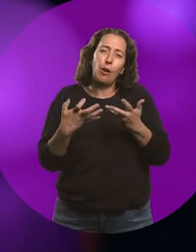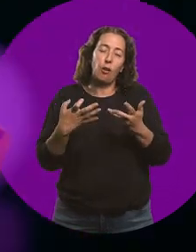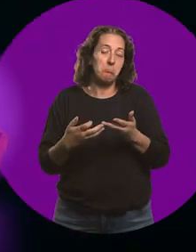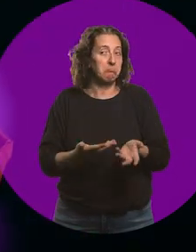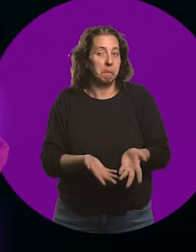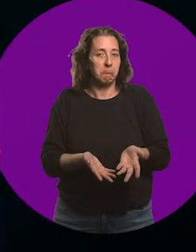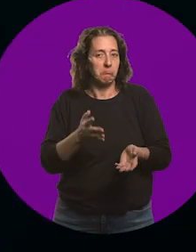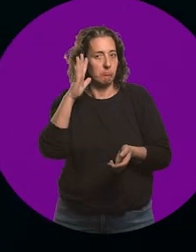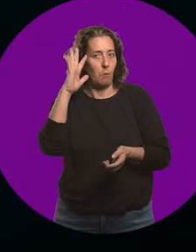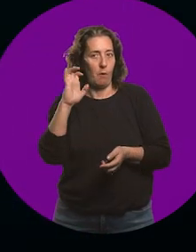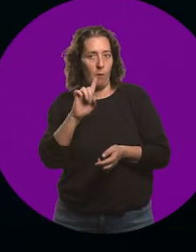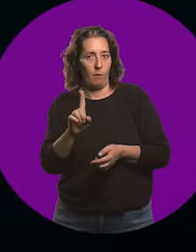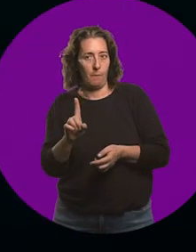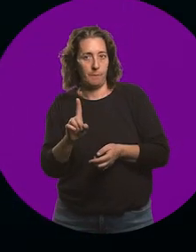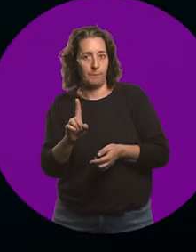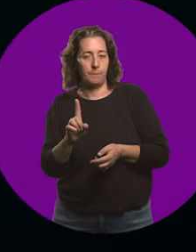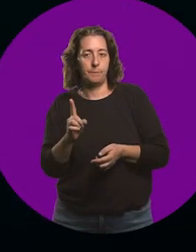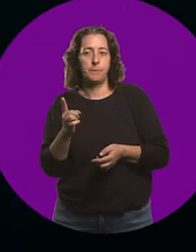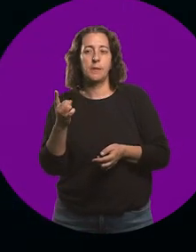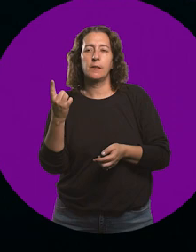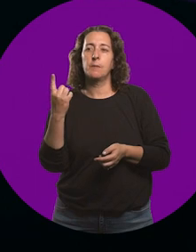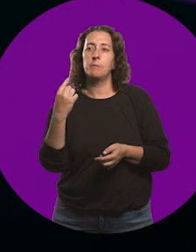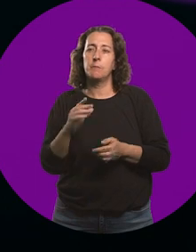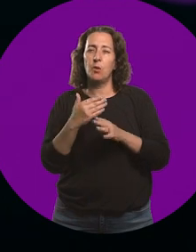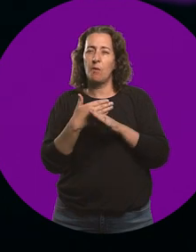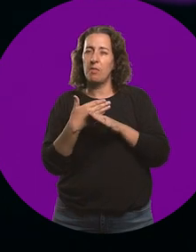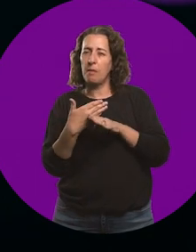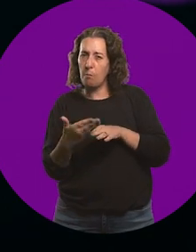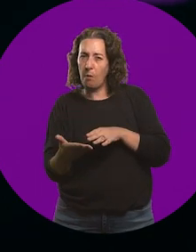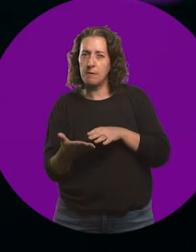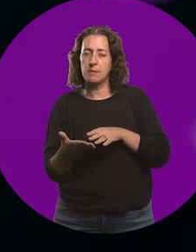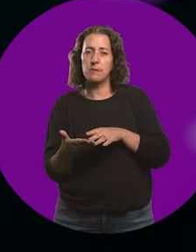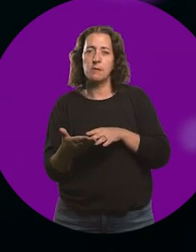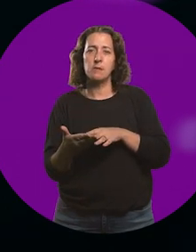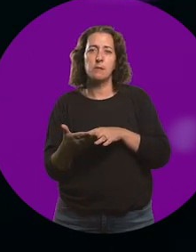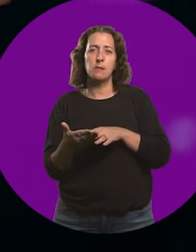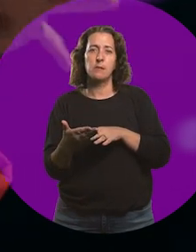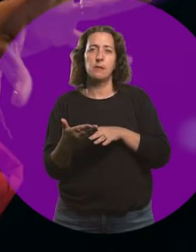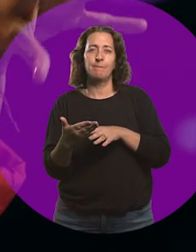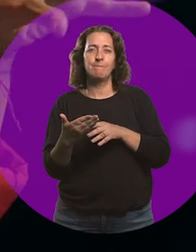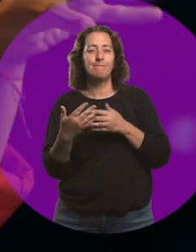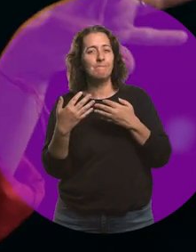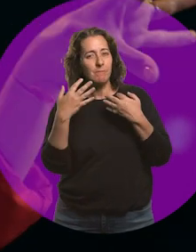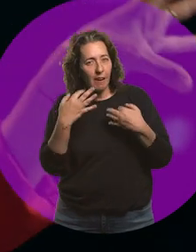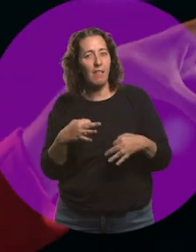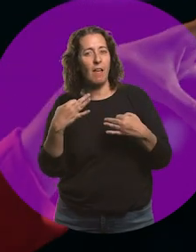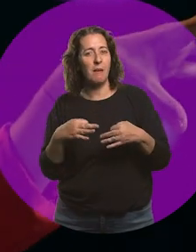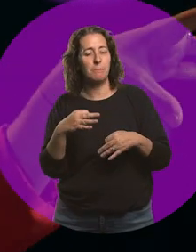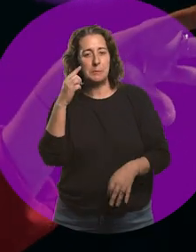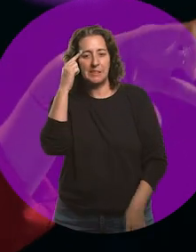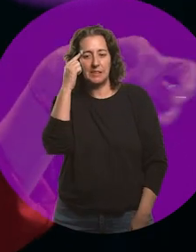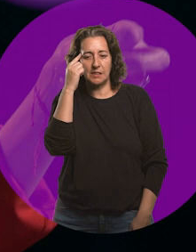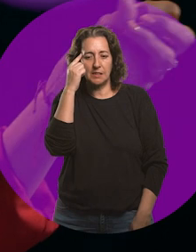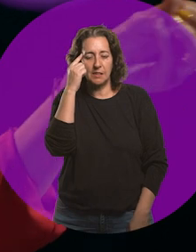pero... Y fue hasta más tarde que realmente vi la posibilidad de